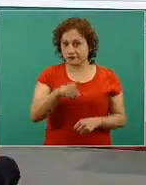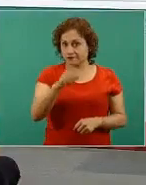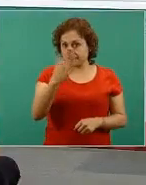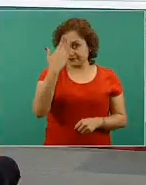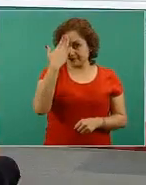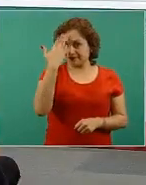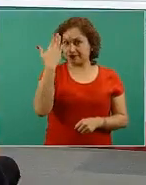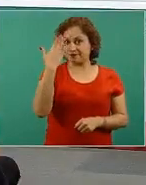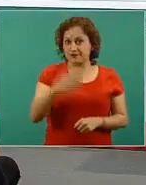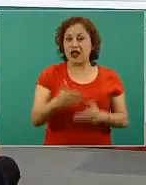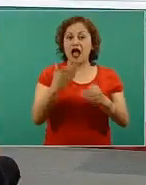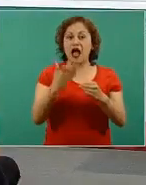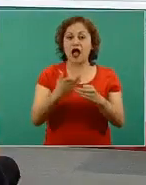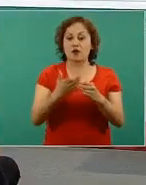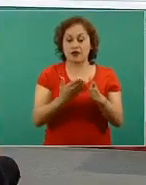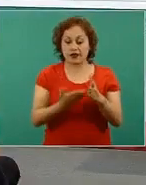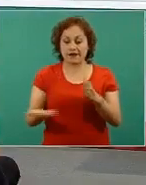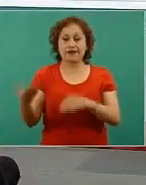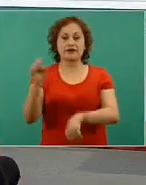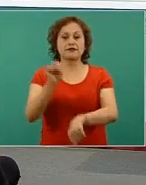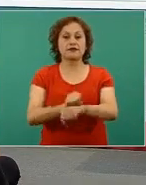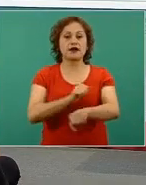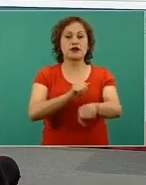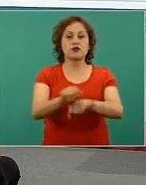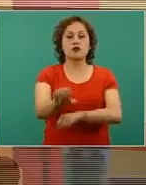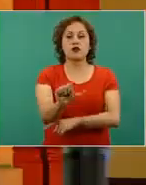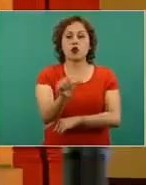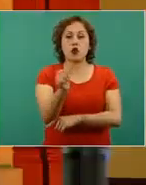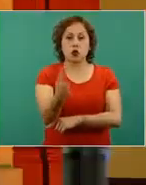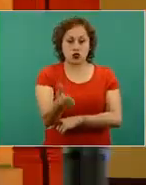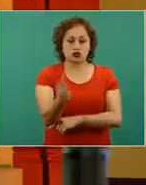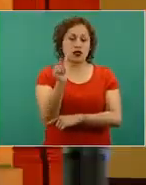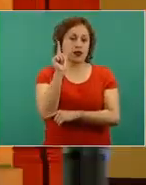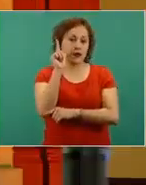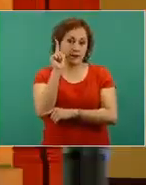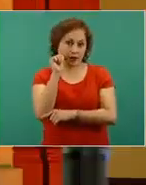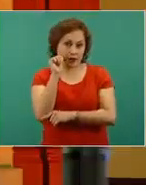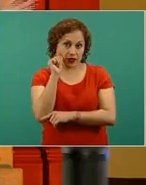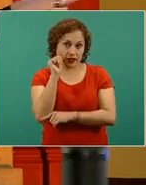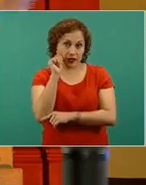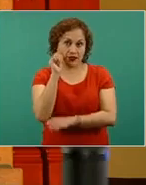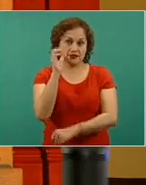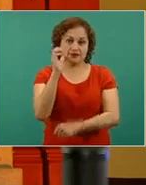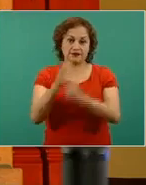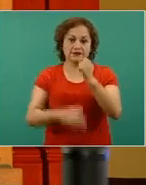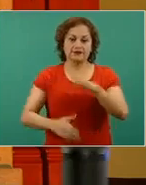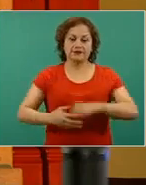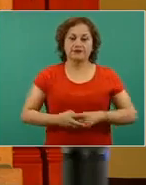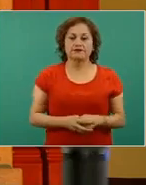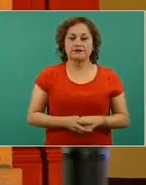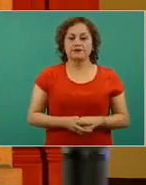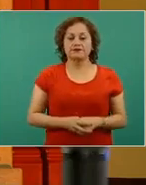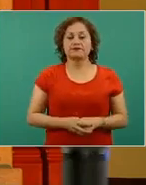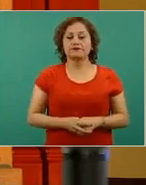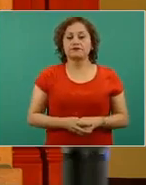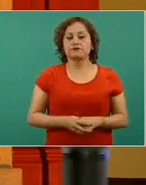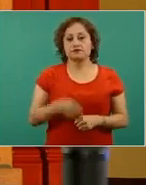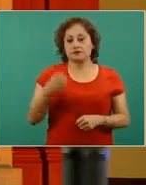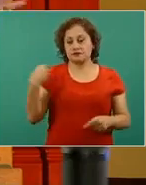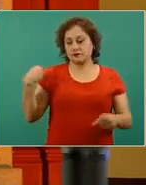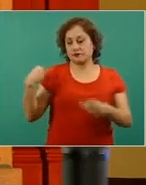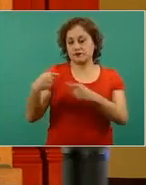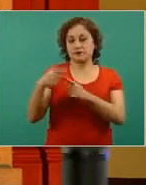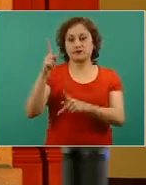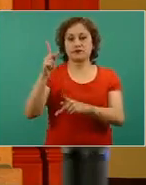en la semana epidemiológica 11, el día de mañana pues termina esta semana, estamos con información hasta la semana